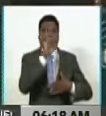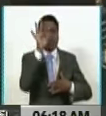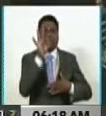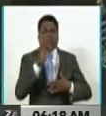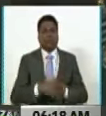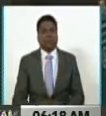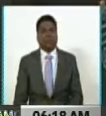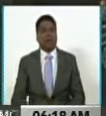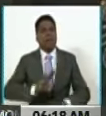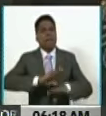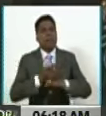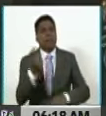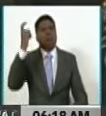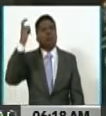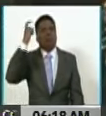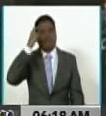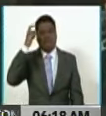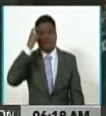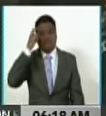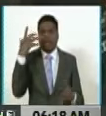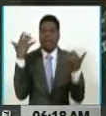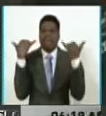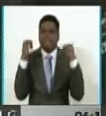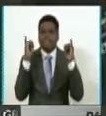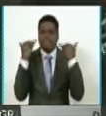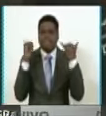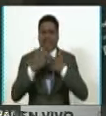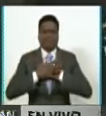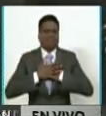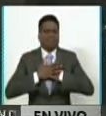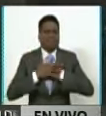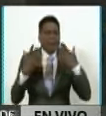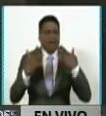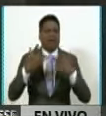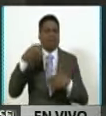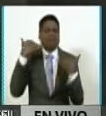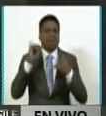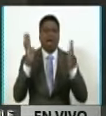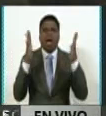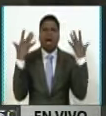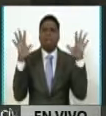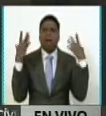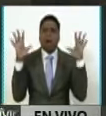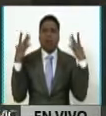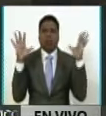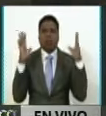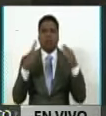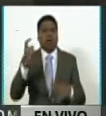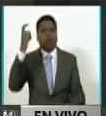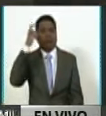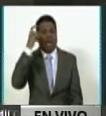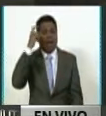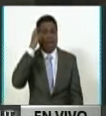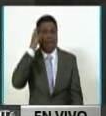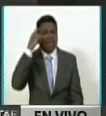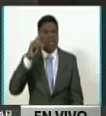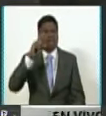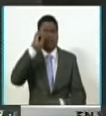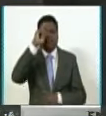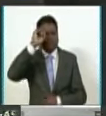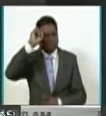porque es una fecha para celebrar, es una fecha para aplaudir, es una fecha para